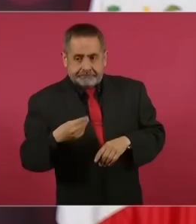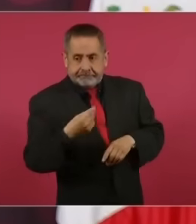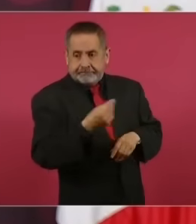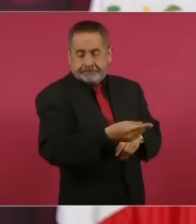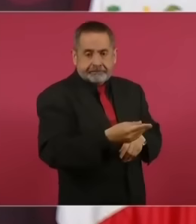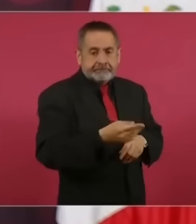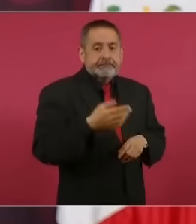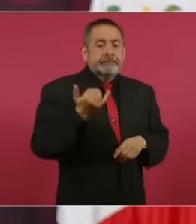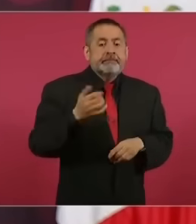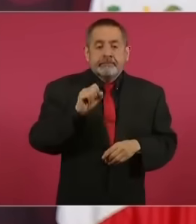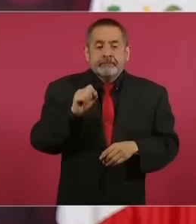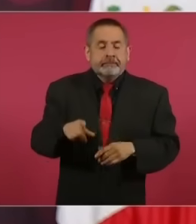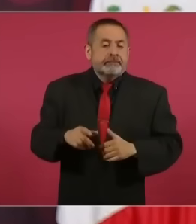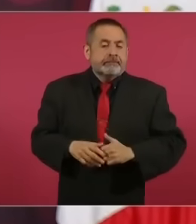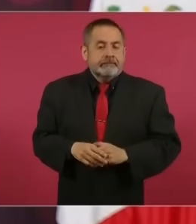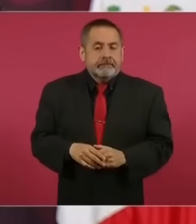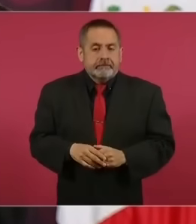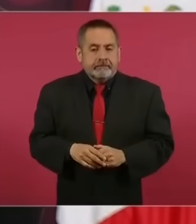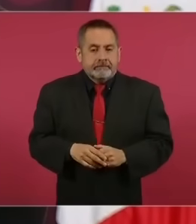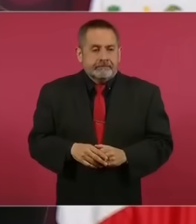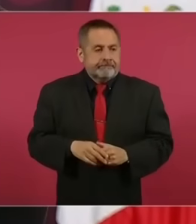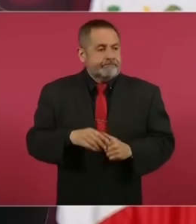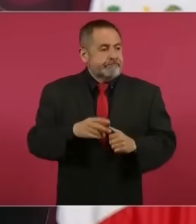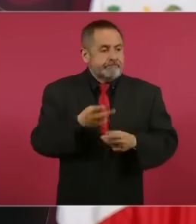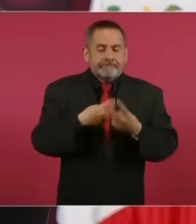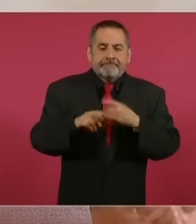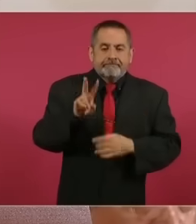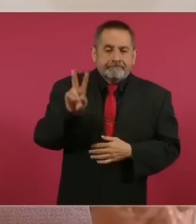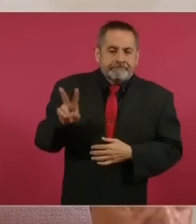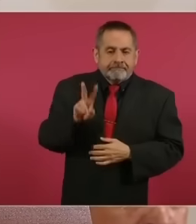Y viernes,